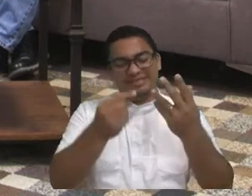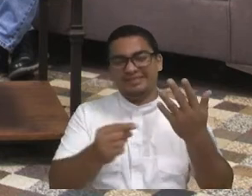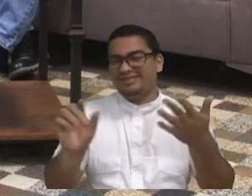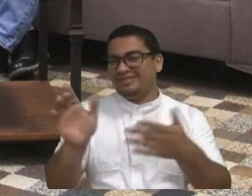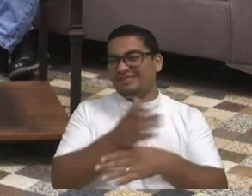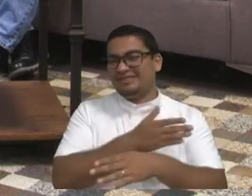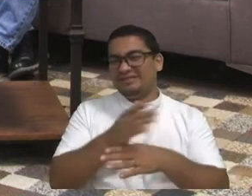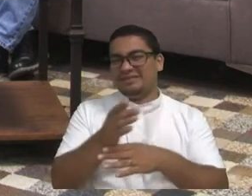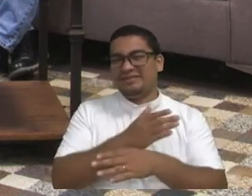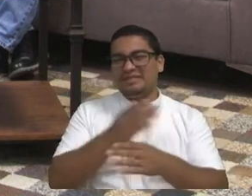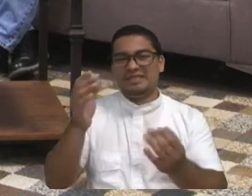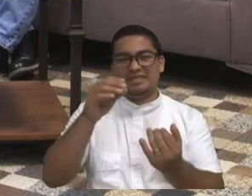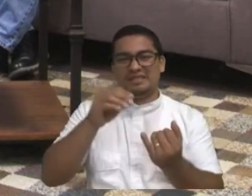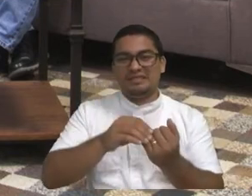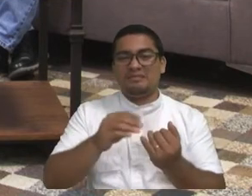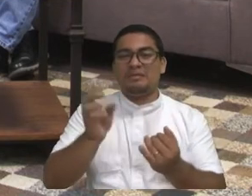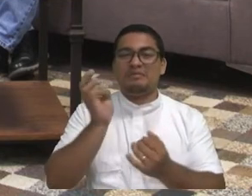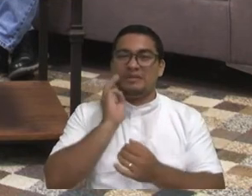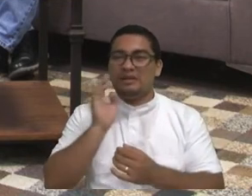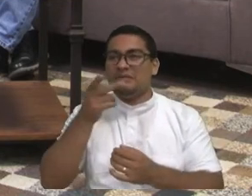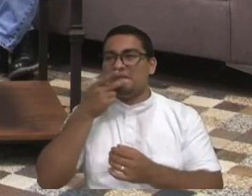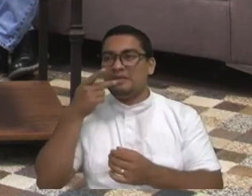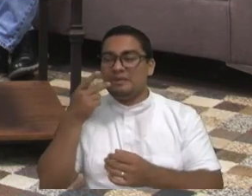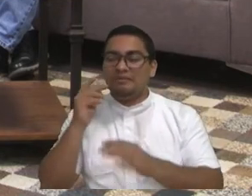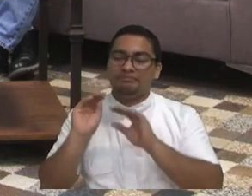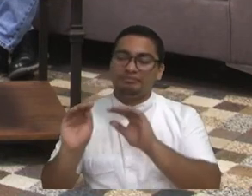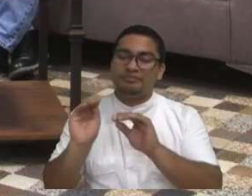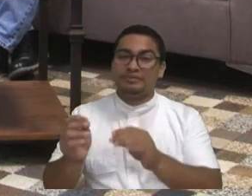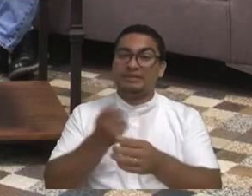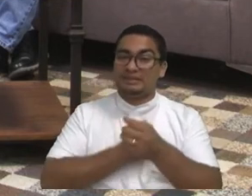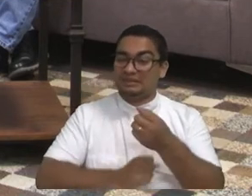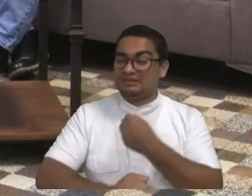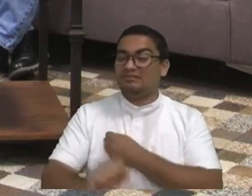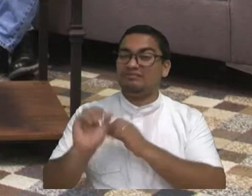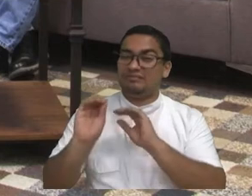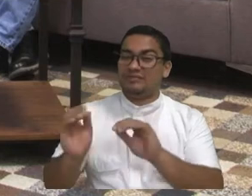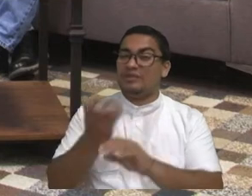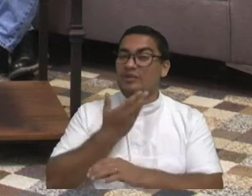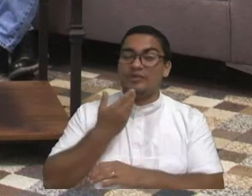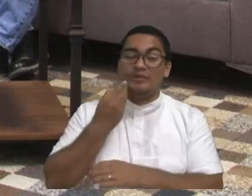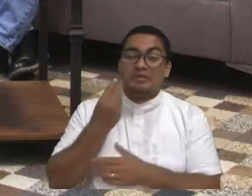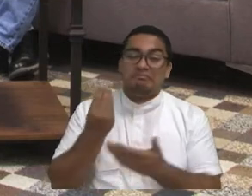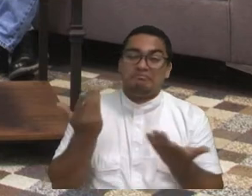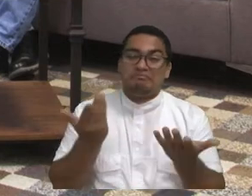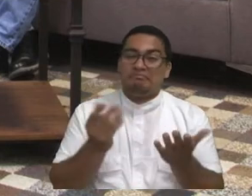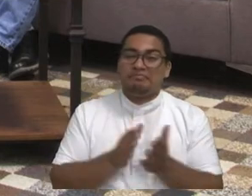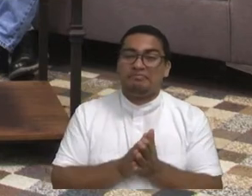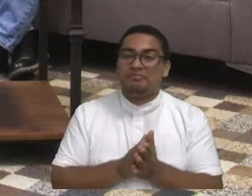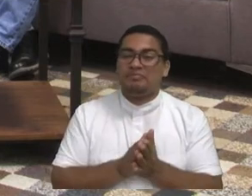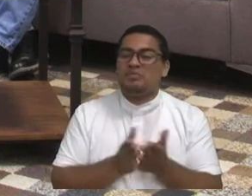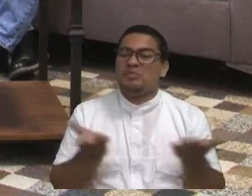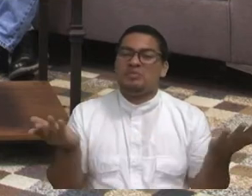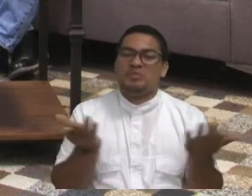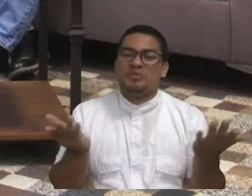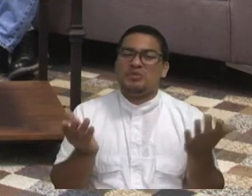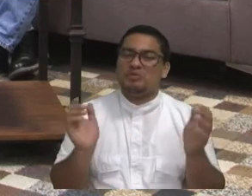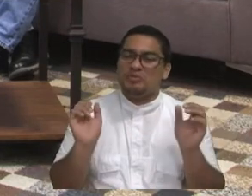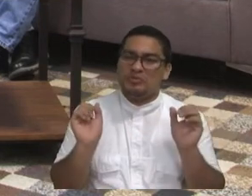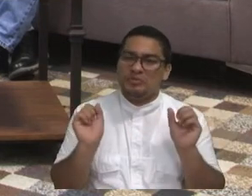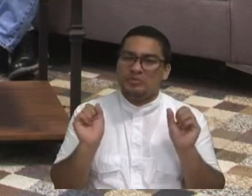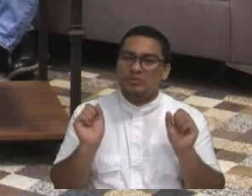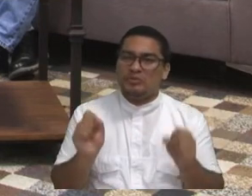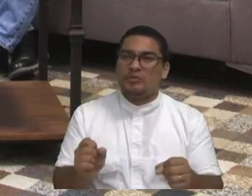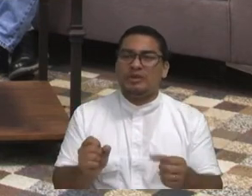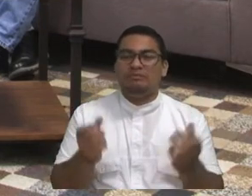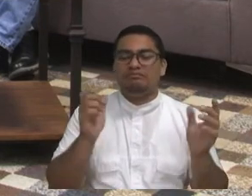desde la capacitación para la mamá para el papá para los hijos los adolescentes cómo pueden acceder para la